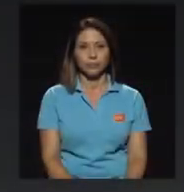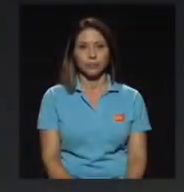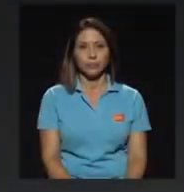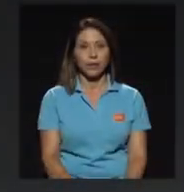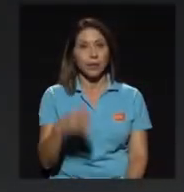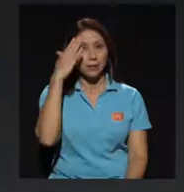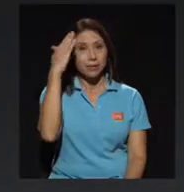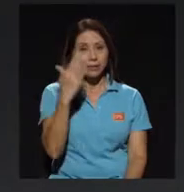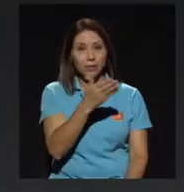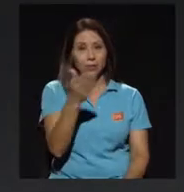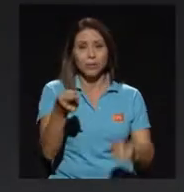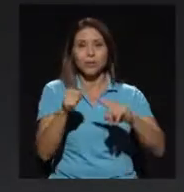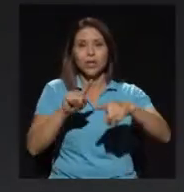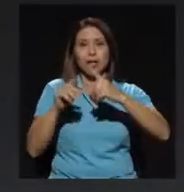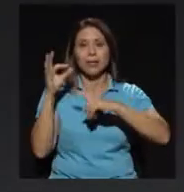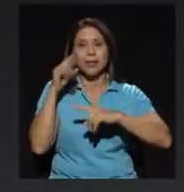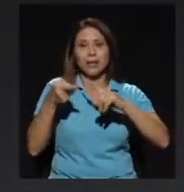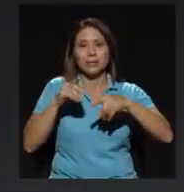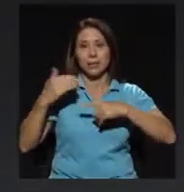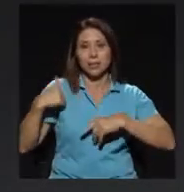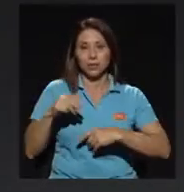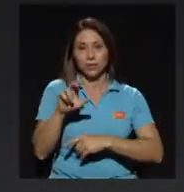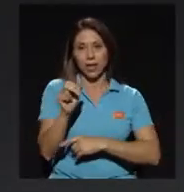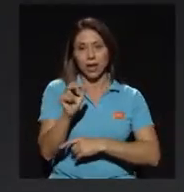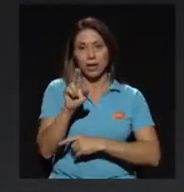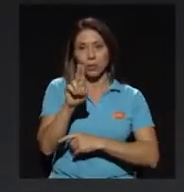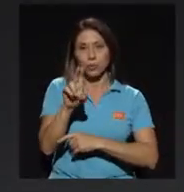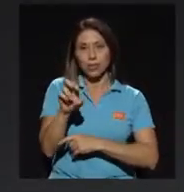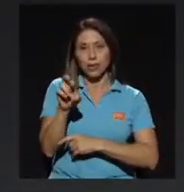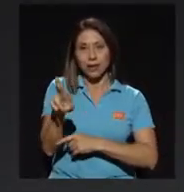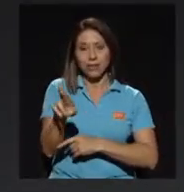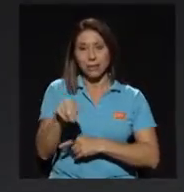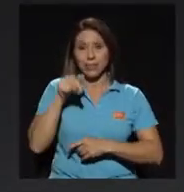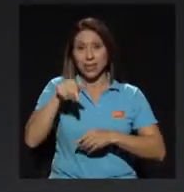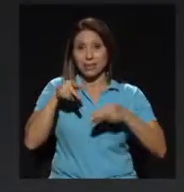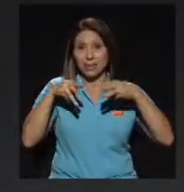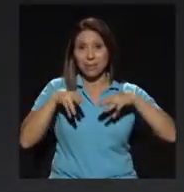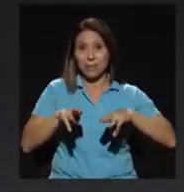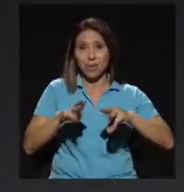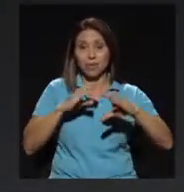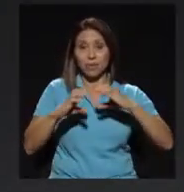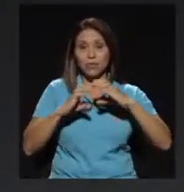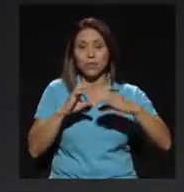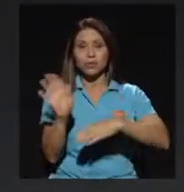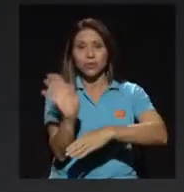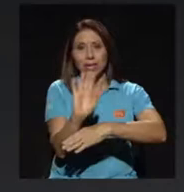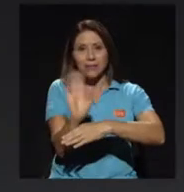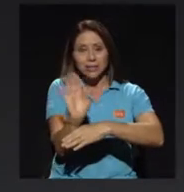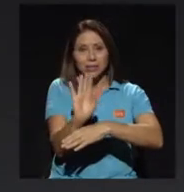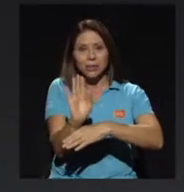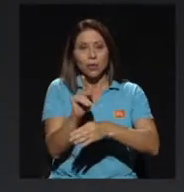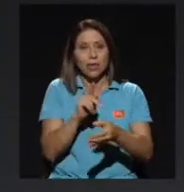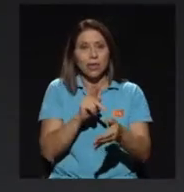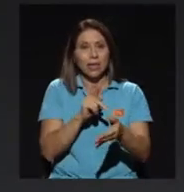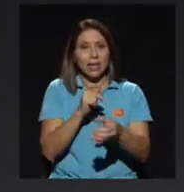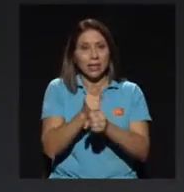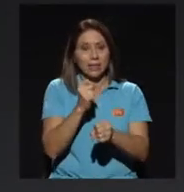Los saludamos, amigas y amigos de Canal UCR, este medio televisivo que se paga